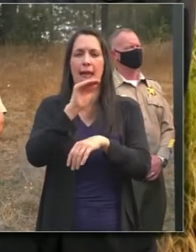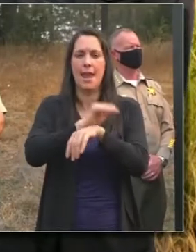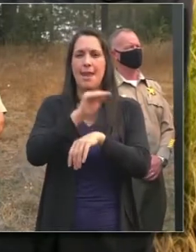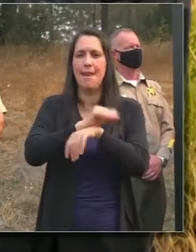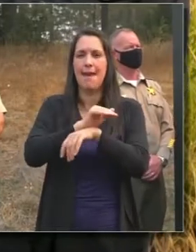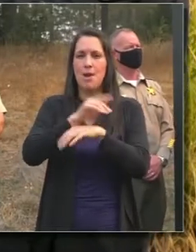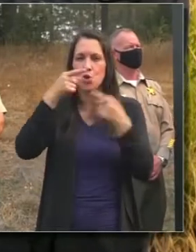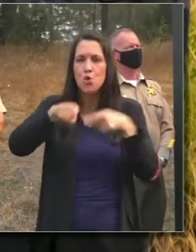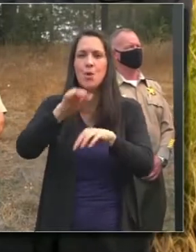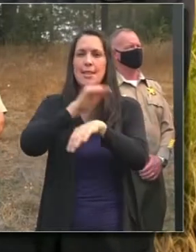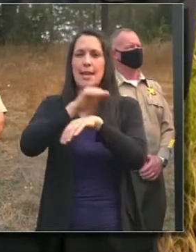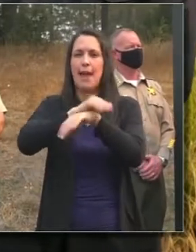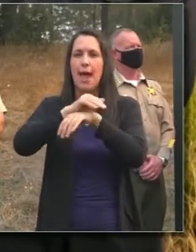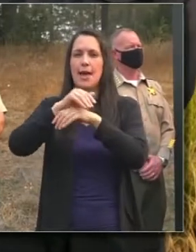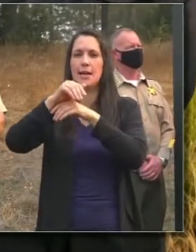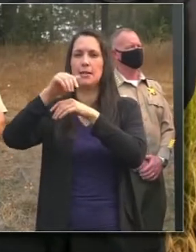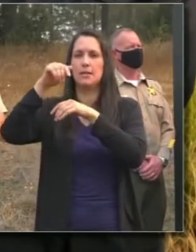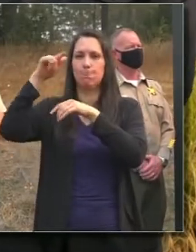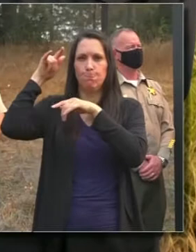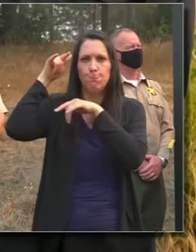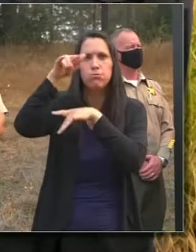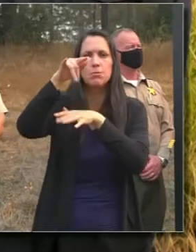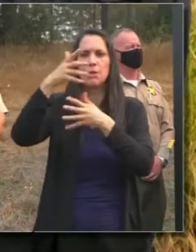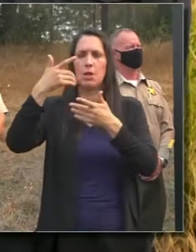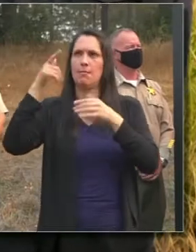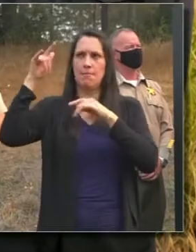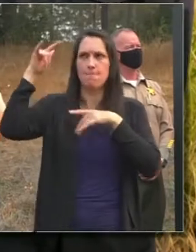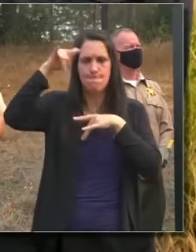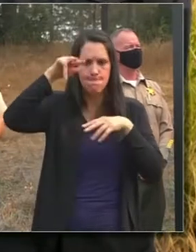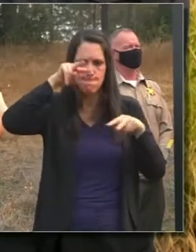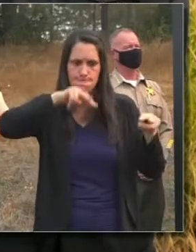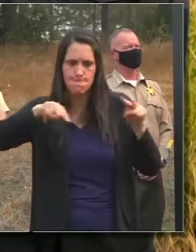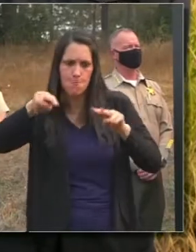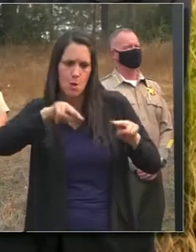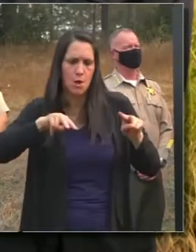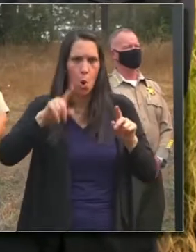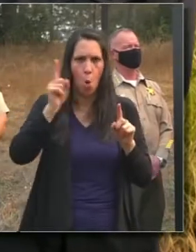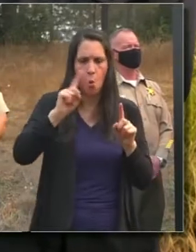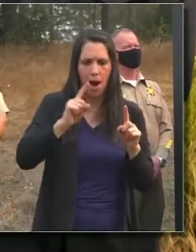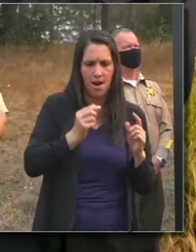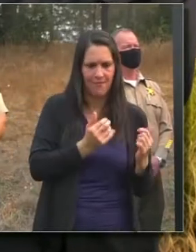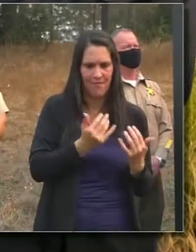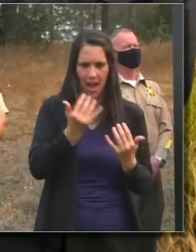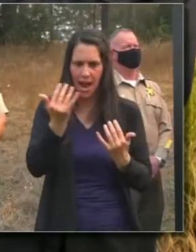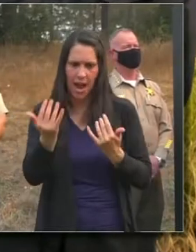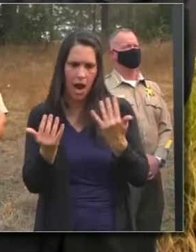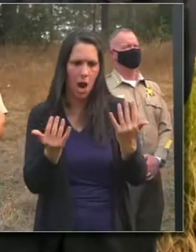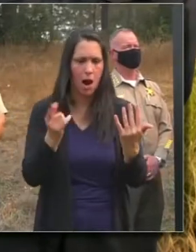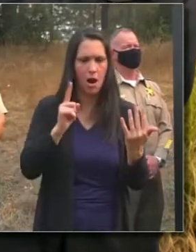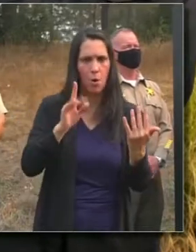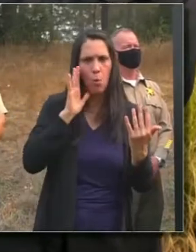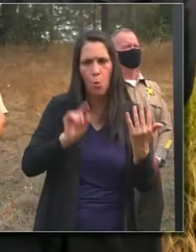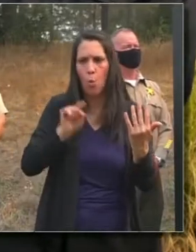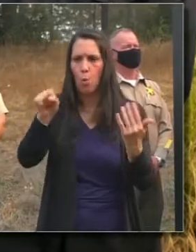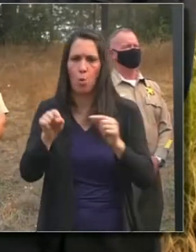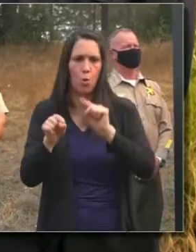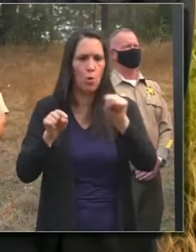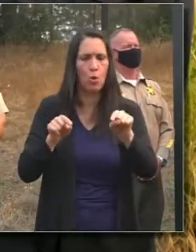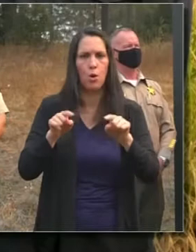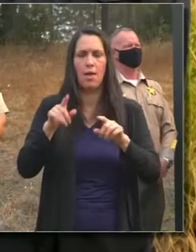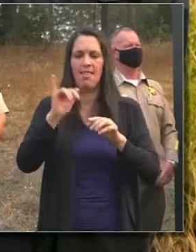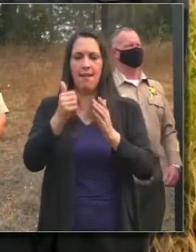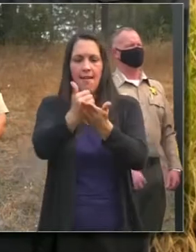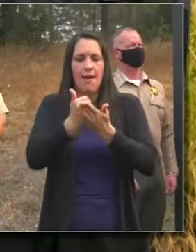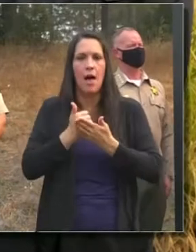también ataques aéreos nocturnos que nos ayudaron para evaluar hacia dónde iba el incendio eso nos